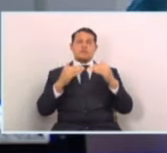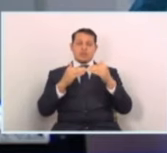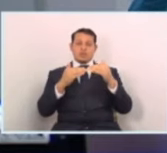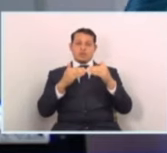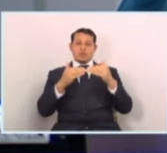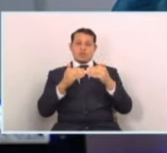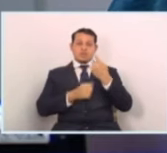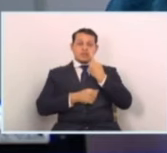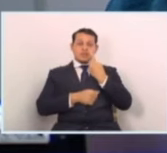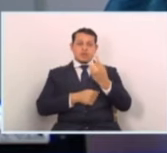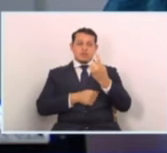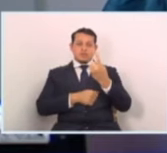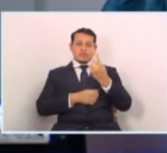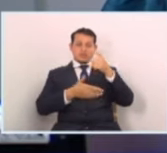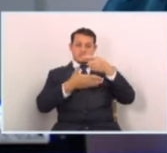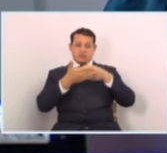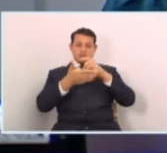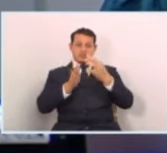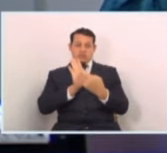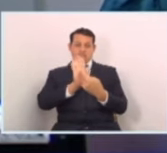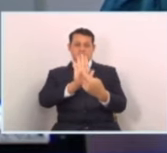Además, observamos que se quita la